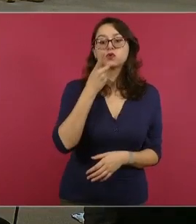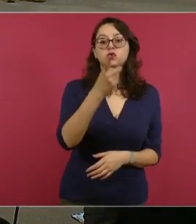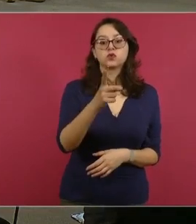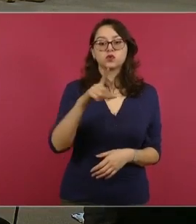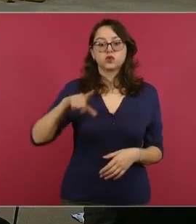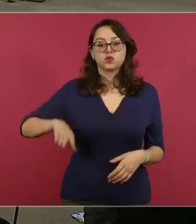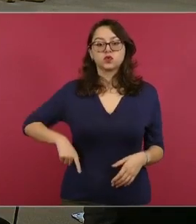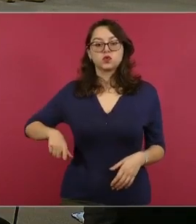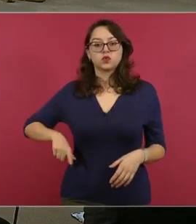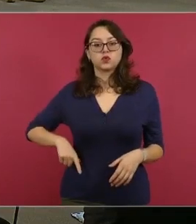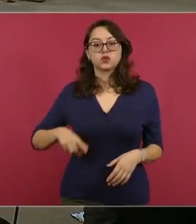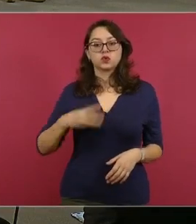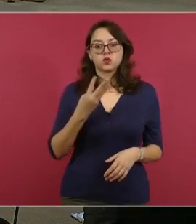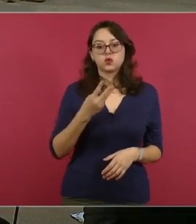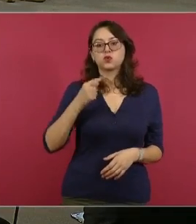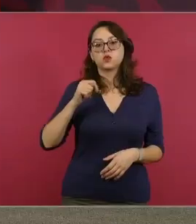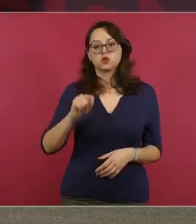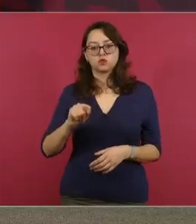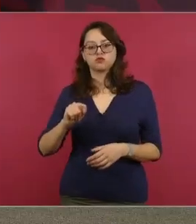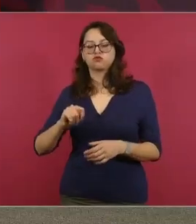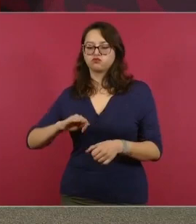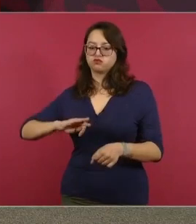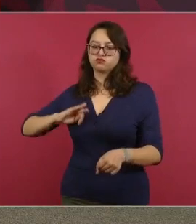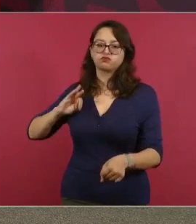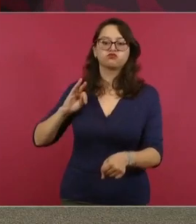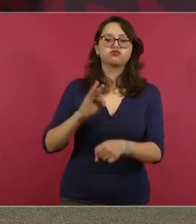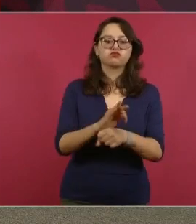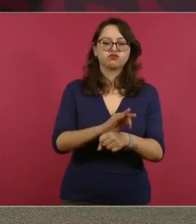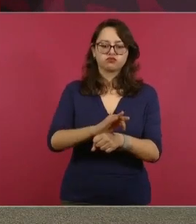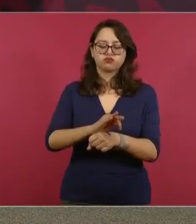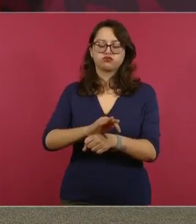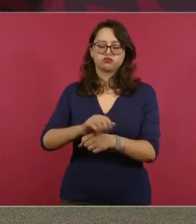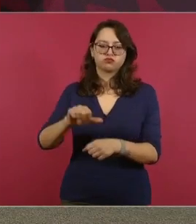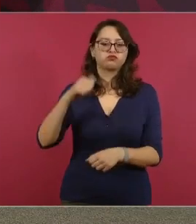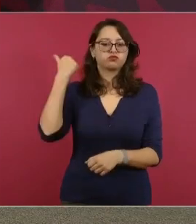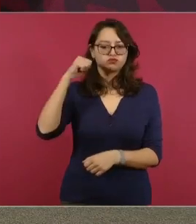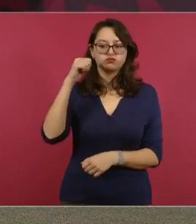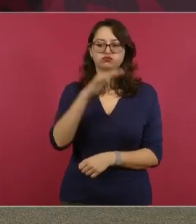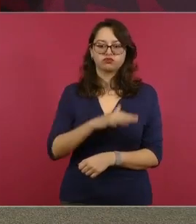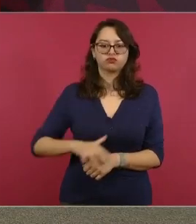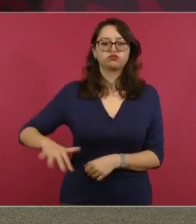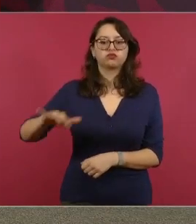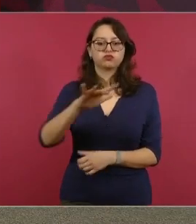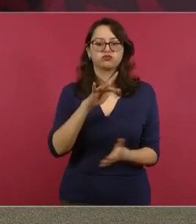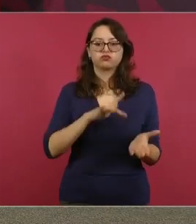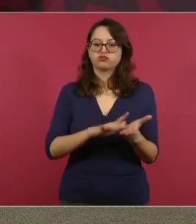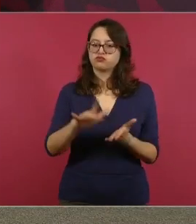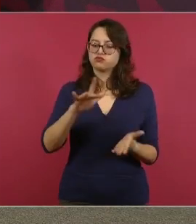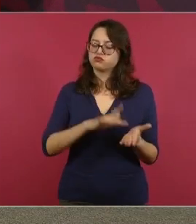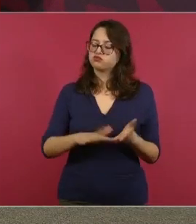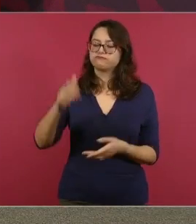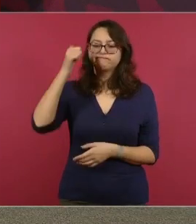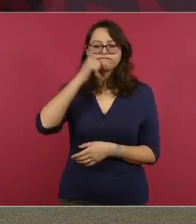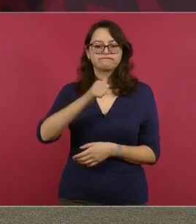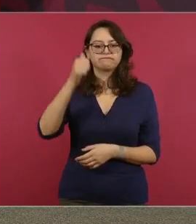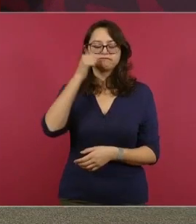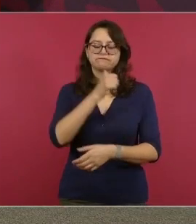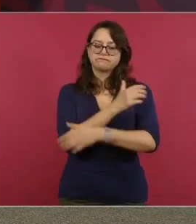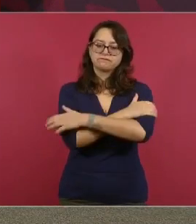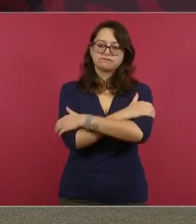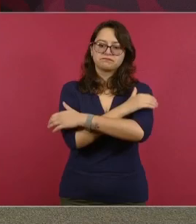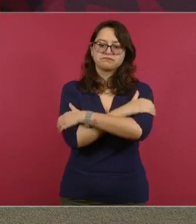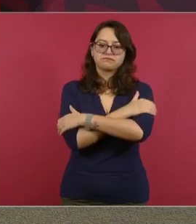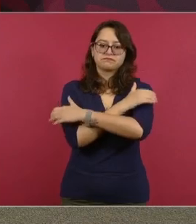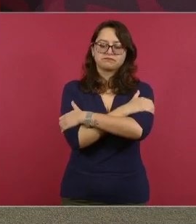Cuarta Transformación está con el pueblo de Acapulco, ahora y siempre. Un abrazo.